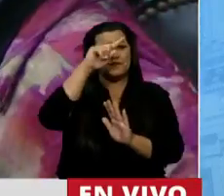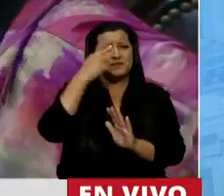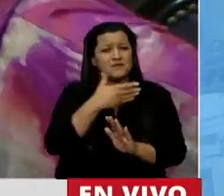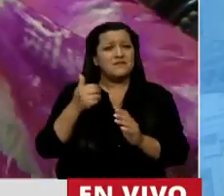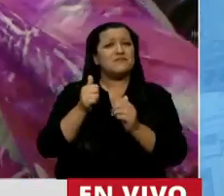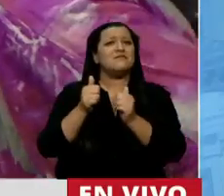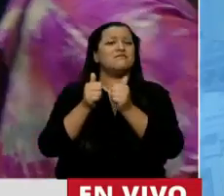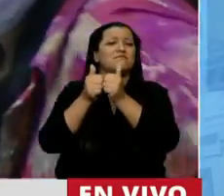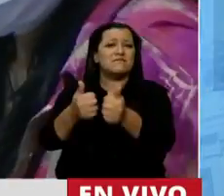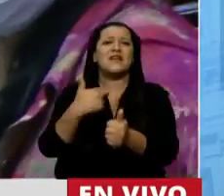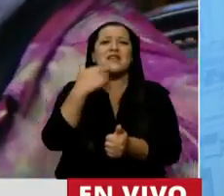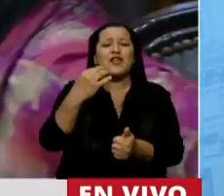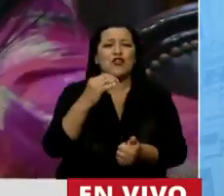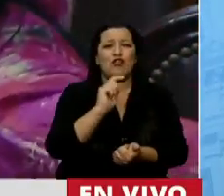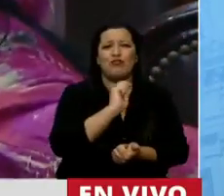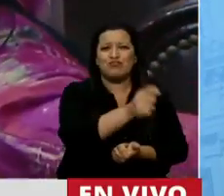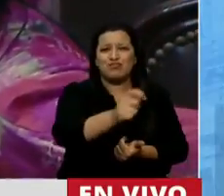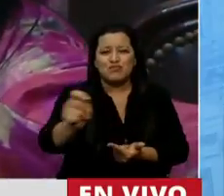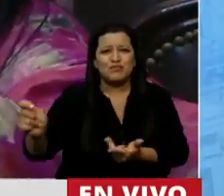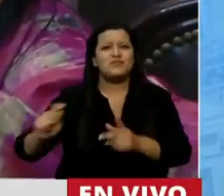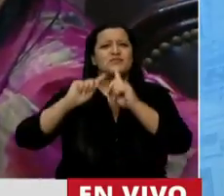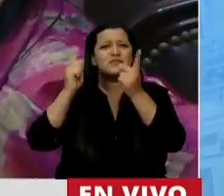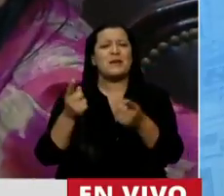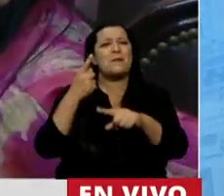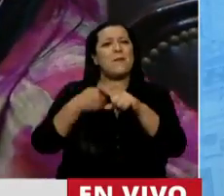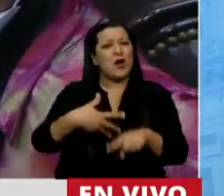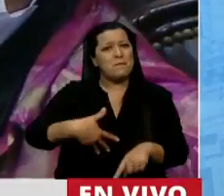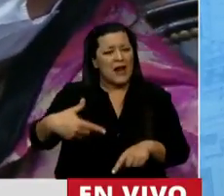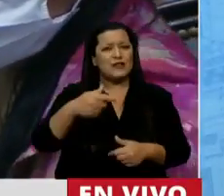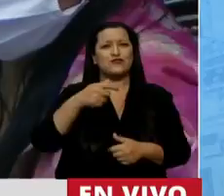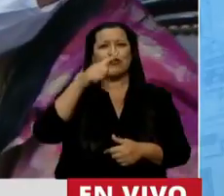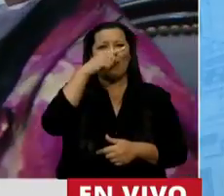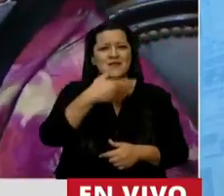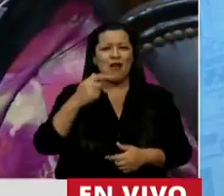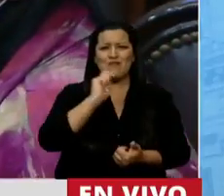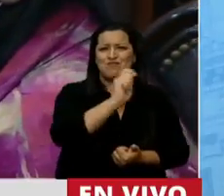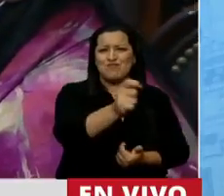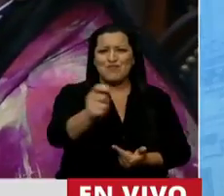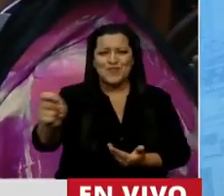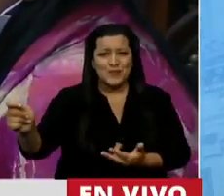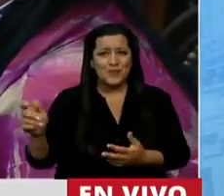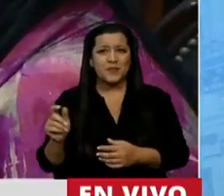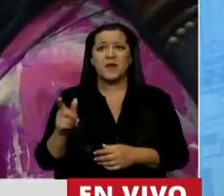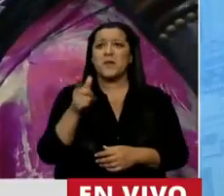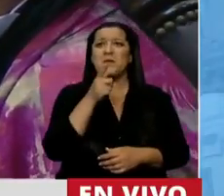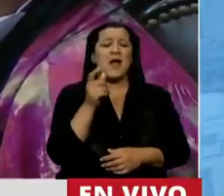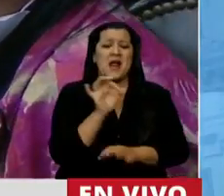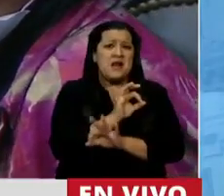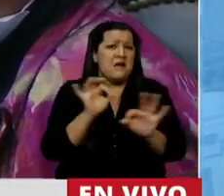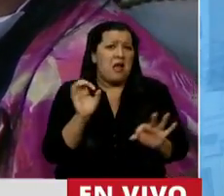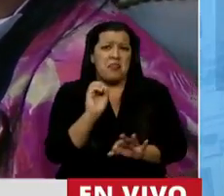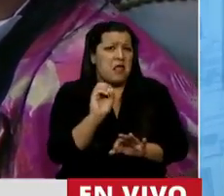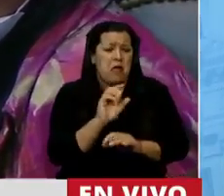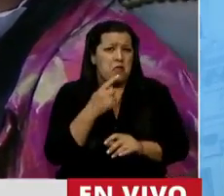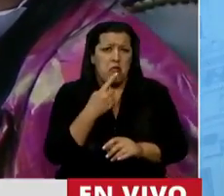asignación universal por hijo y la asignación universal por embarazo. Digo que pareciera, nadie lo nombró hoy, por